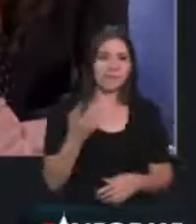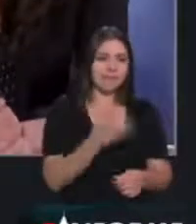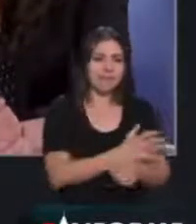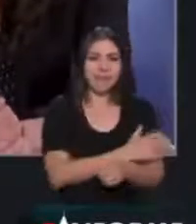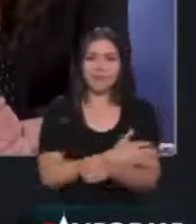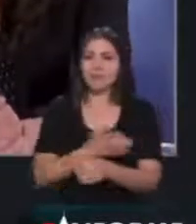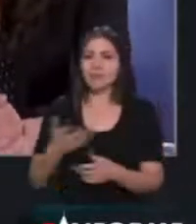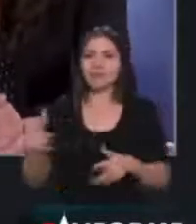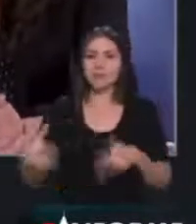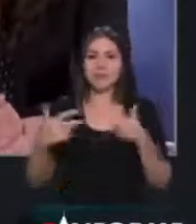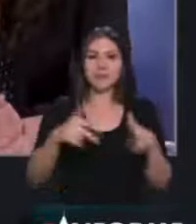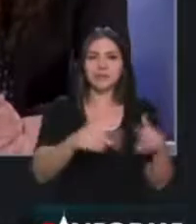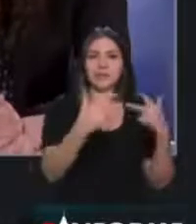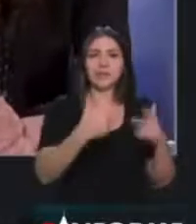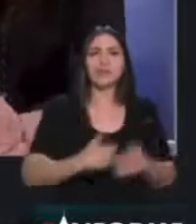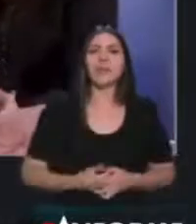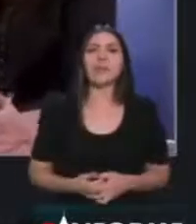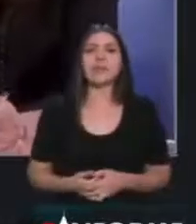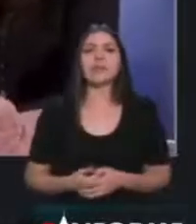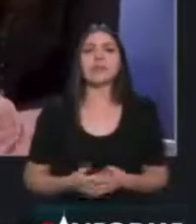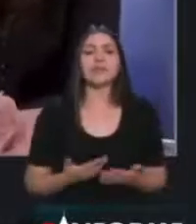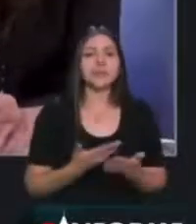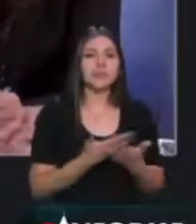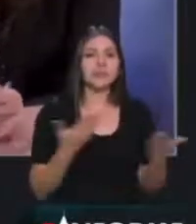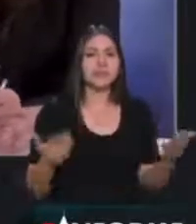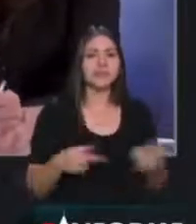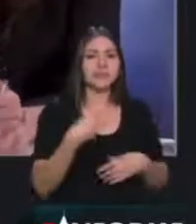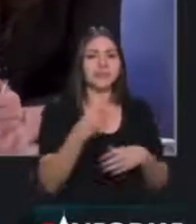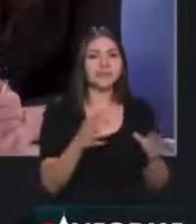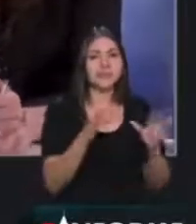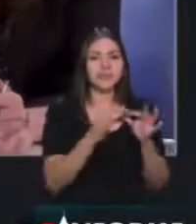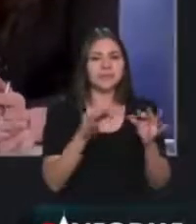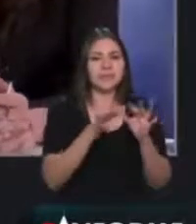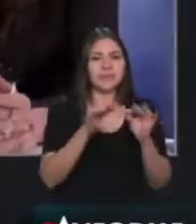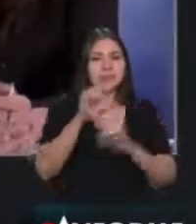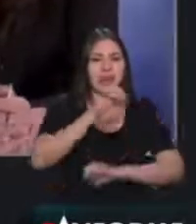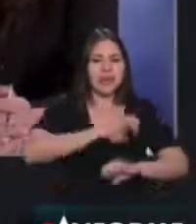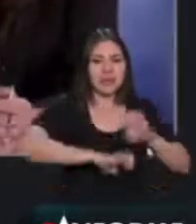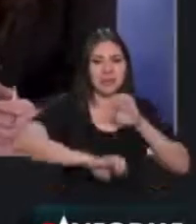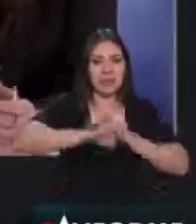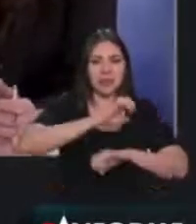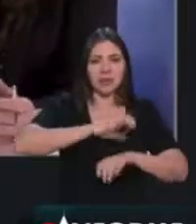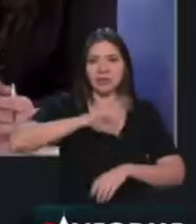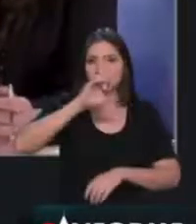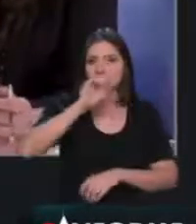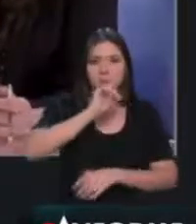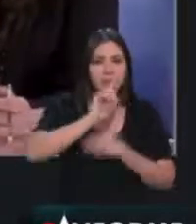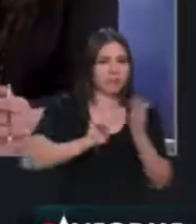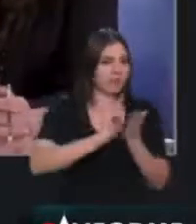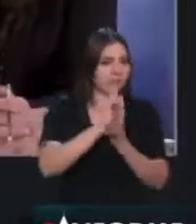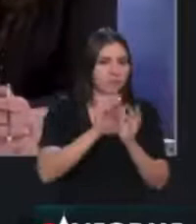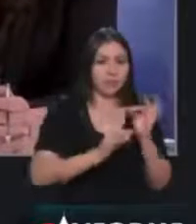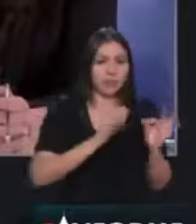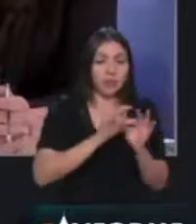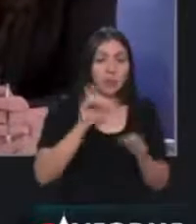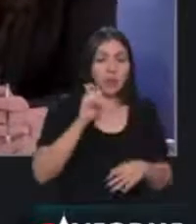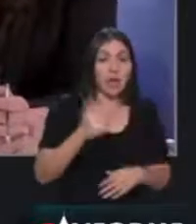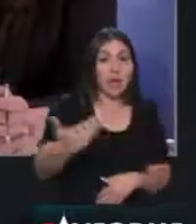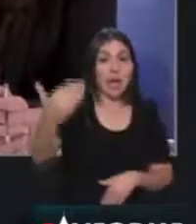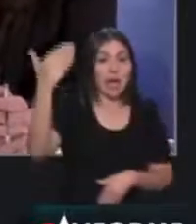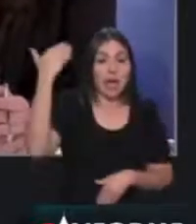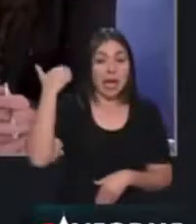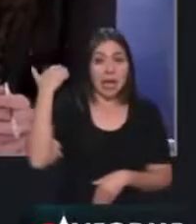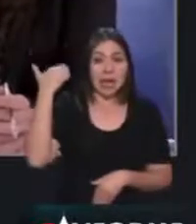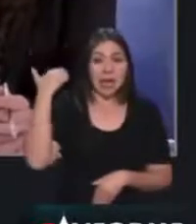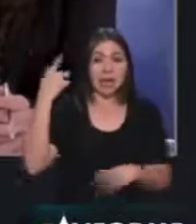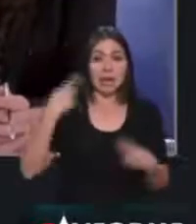aquí hablando de un mercado ilegal paralelo que simuló a socios cuando eran clientes